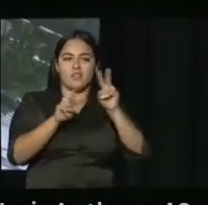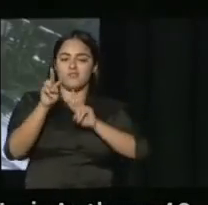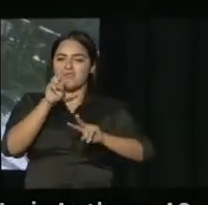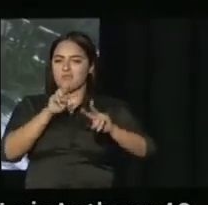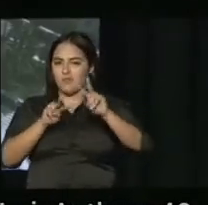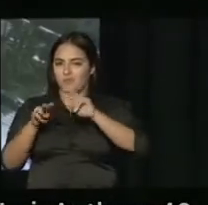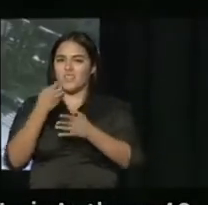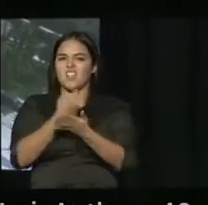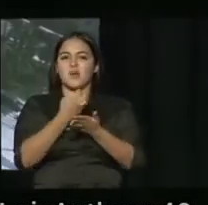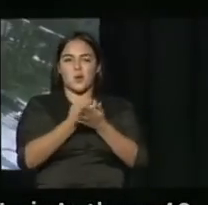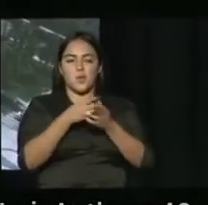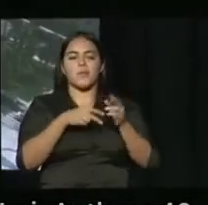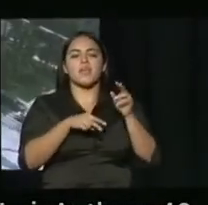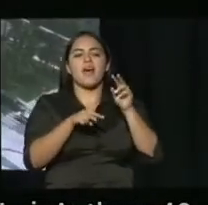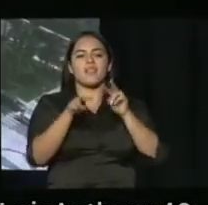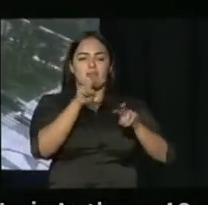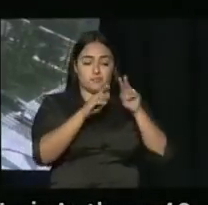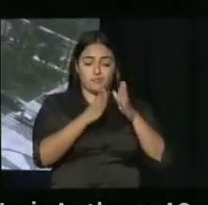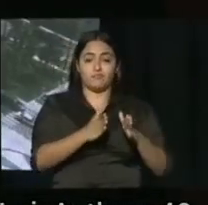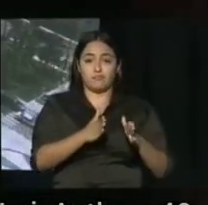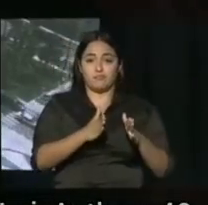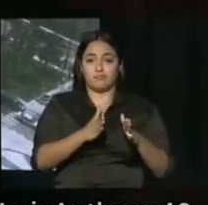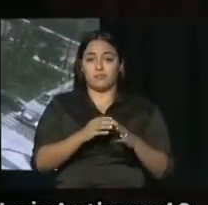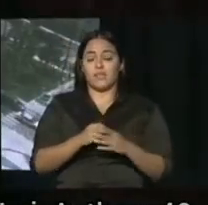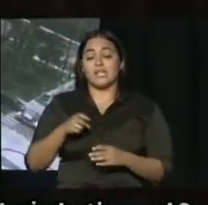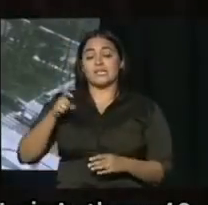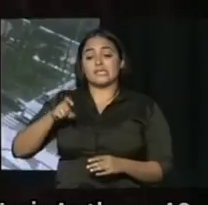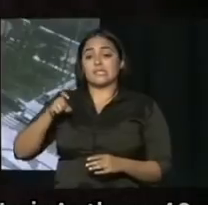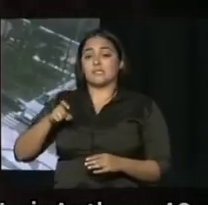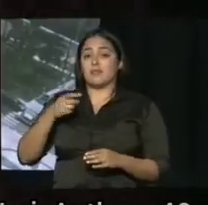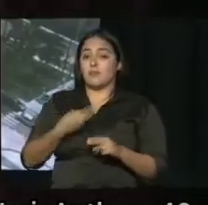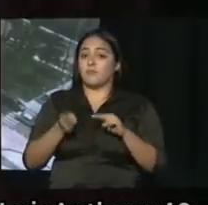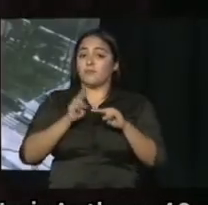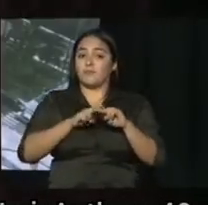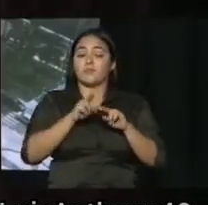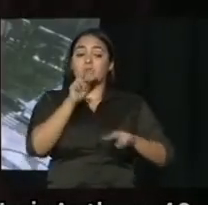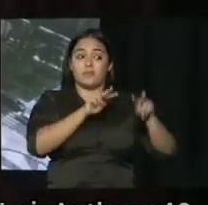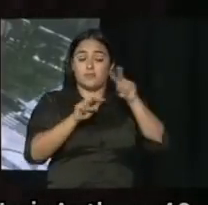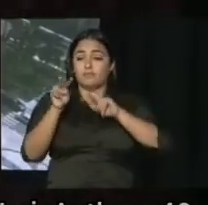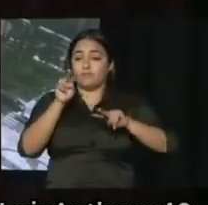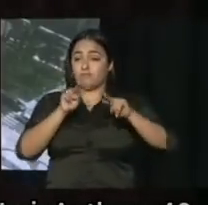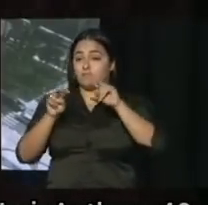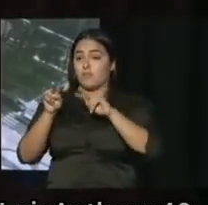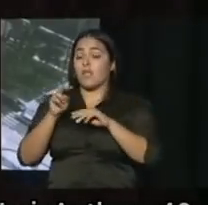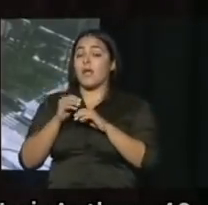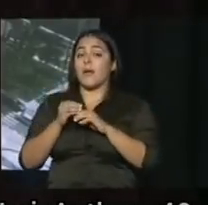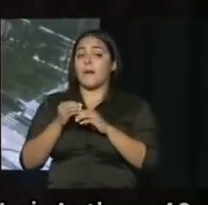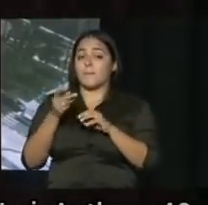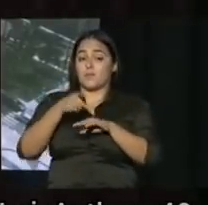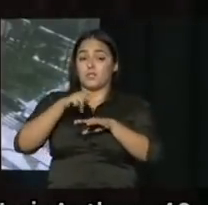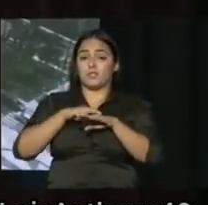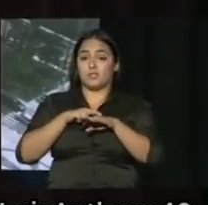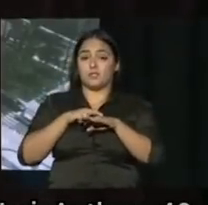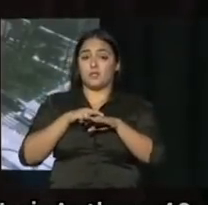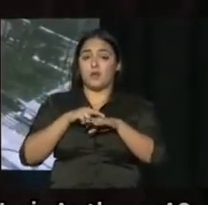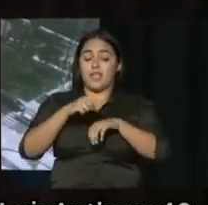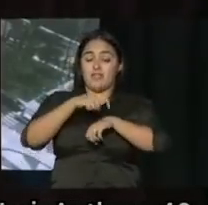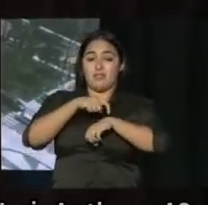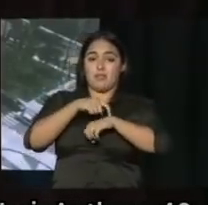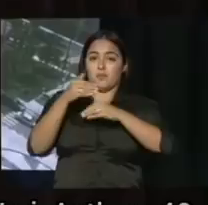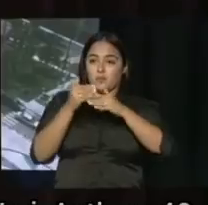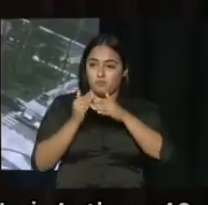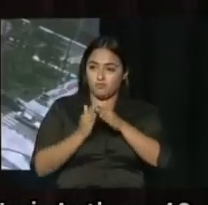visitante. Tenemos que aumentar el número de visitantes a nuestra isla y extender la duración de esas visitas